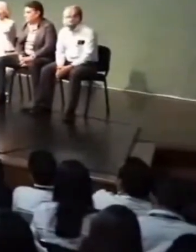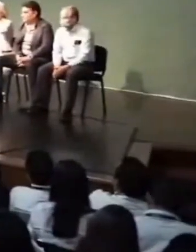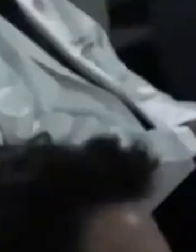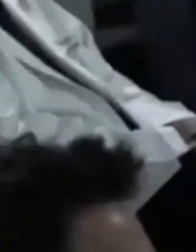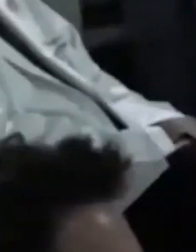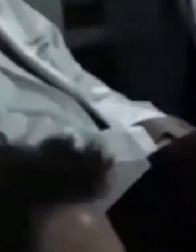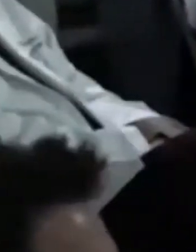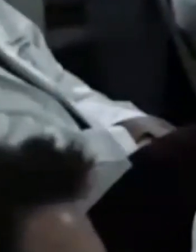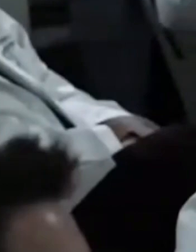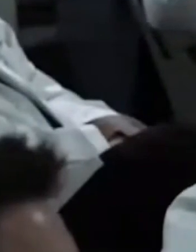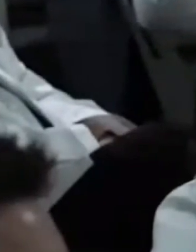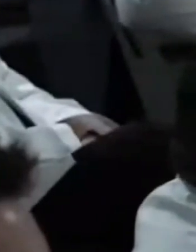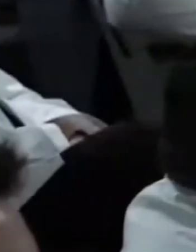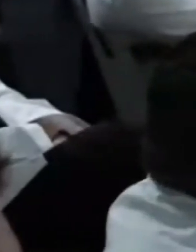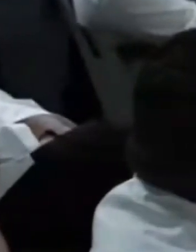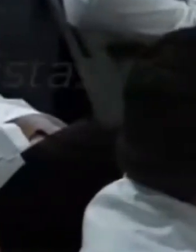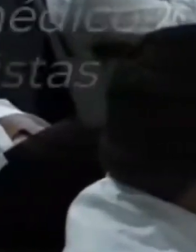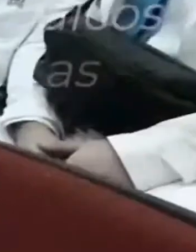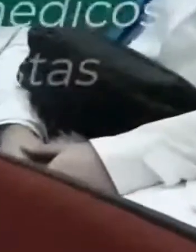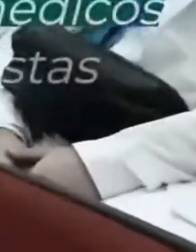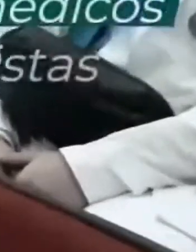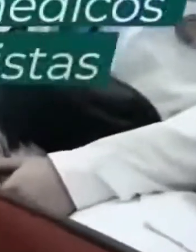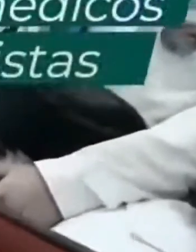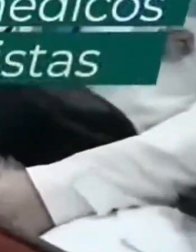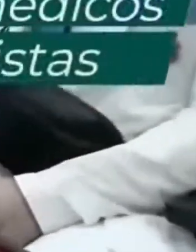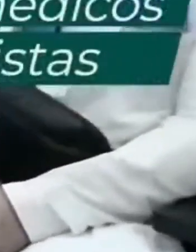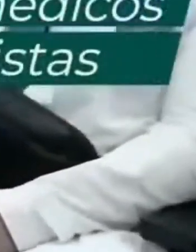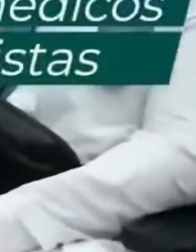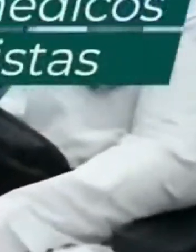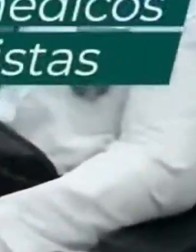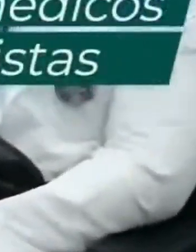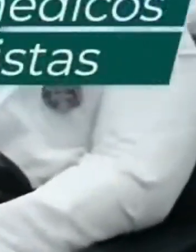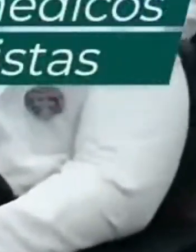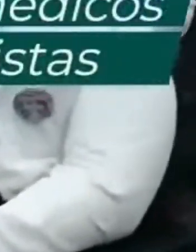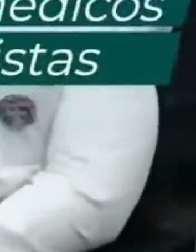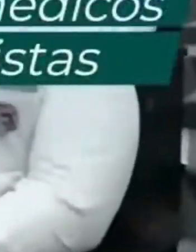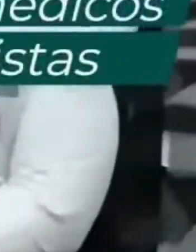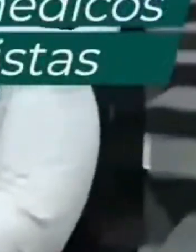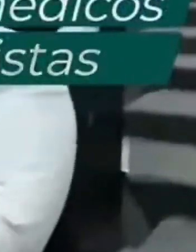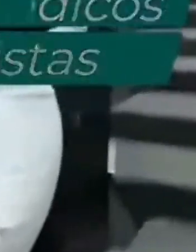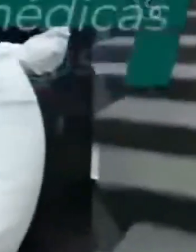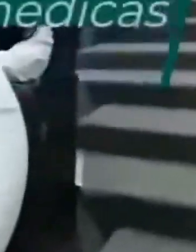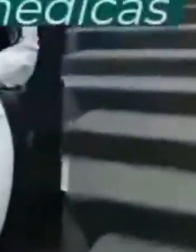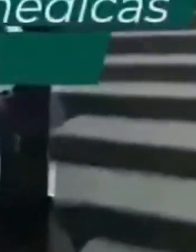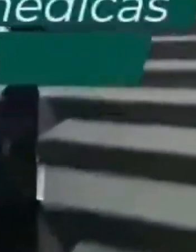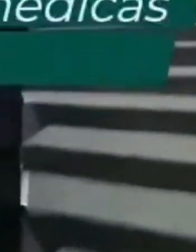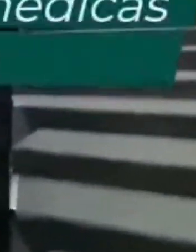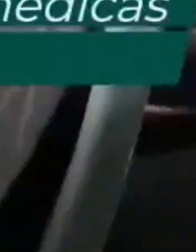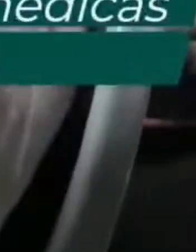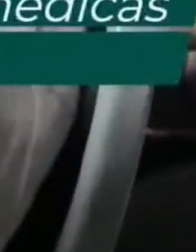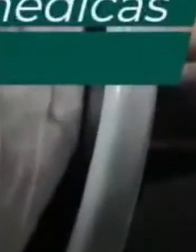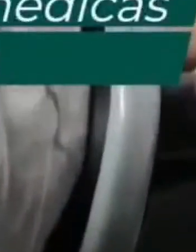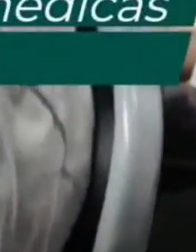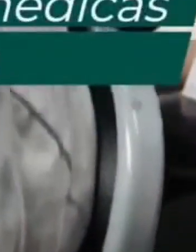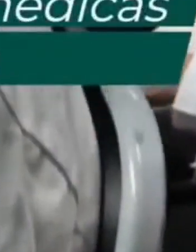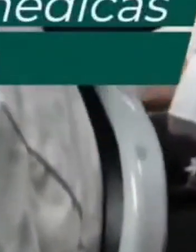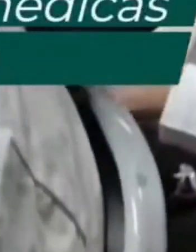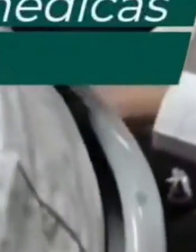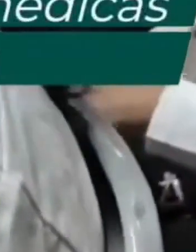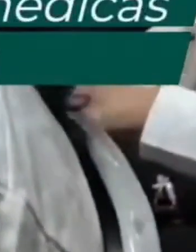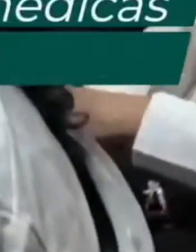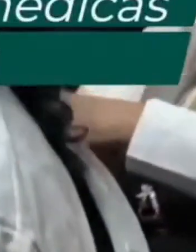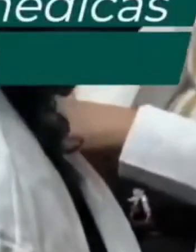16 de marzo, se desplegaron un total de 2,713 médicos especialistas. De ellos, un total de 656